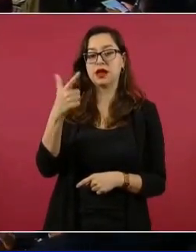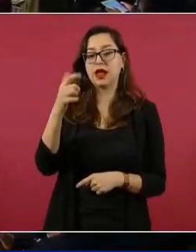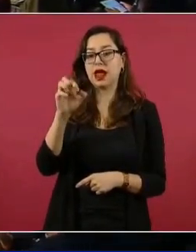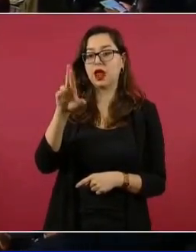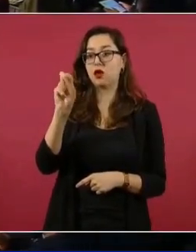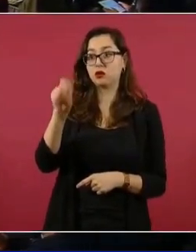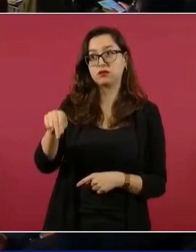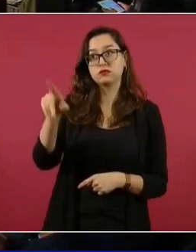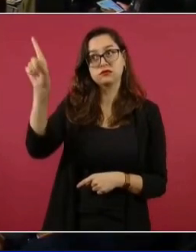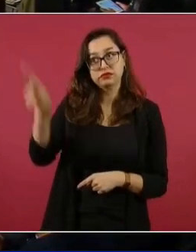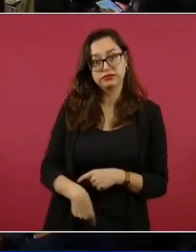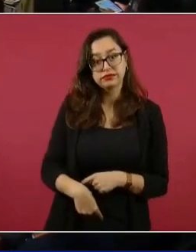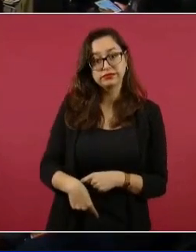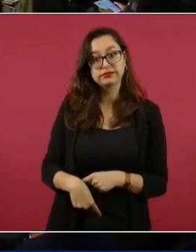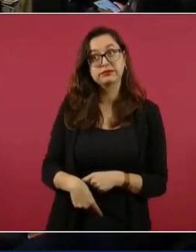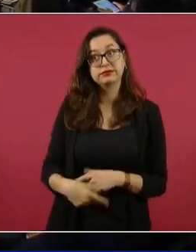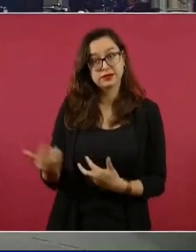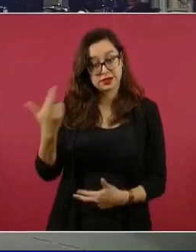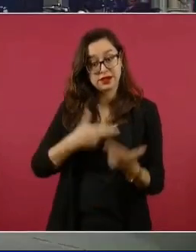Cerón.